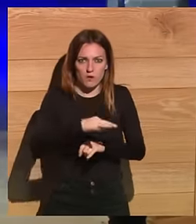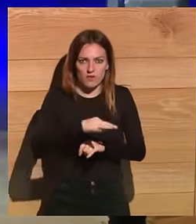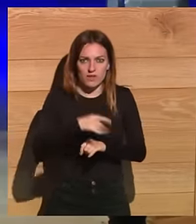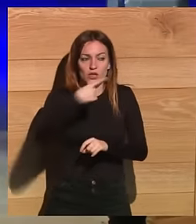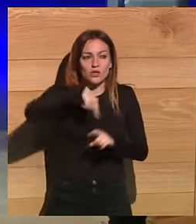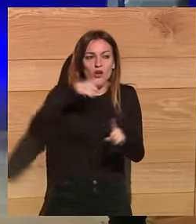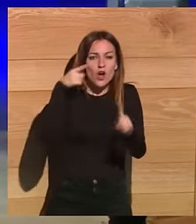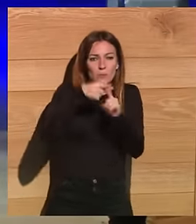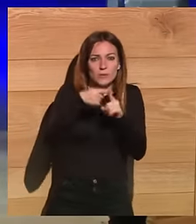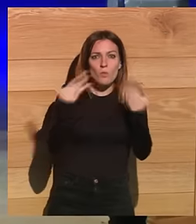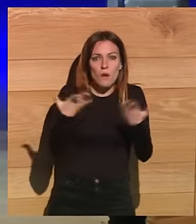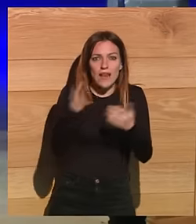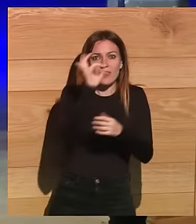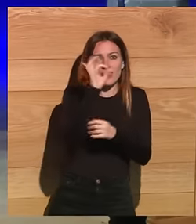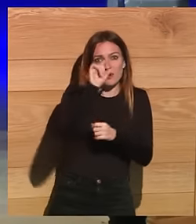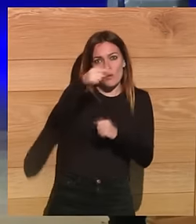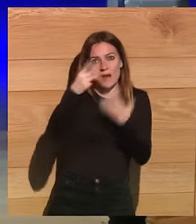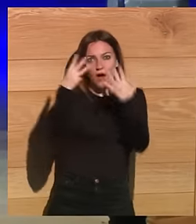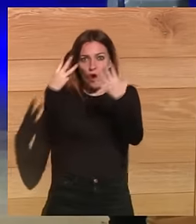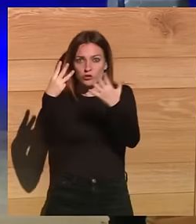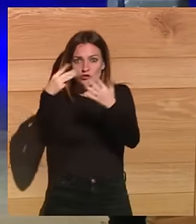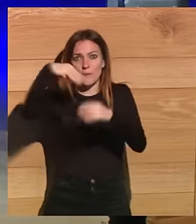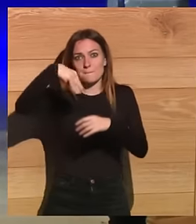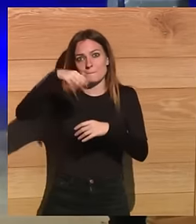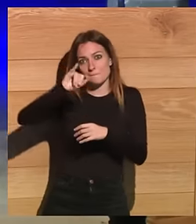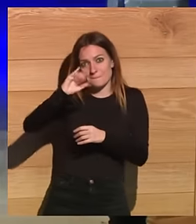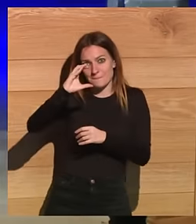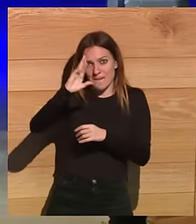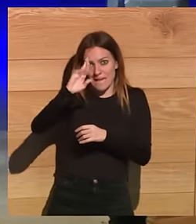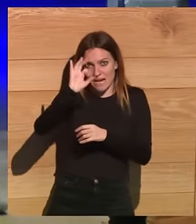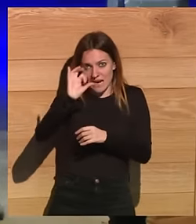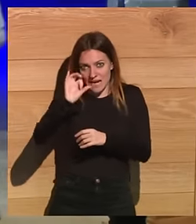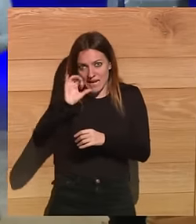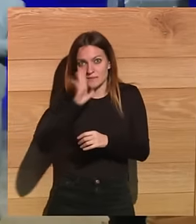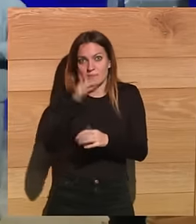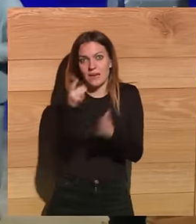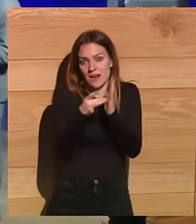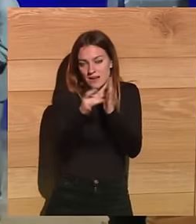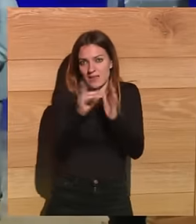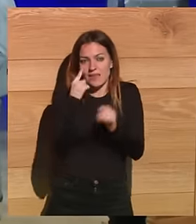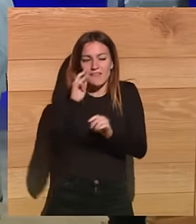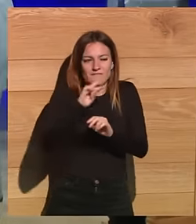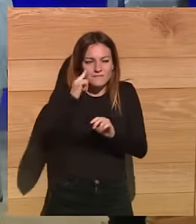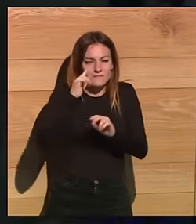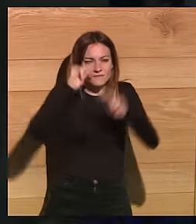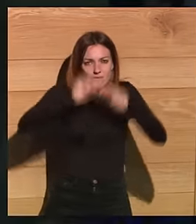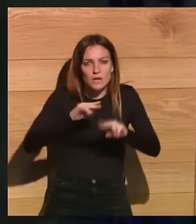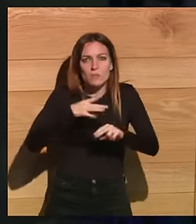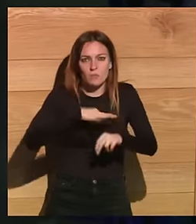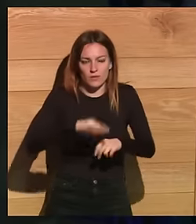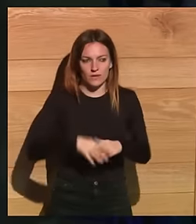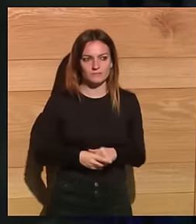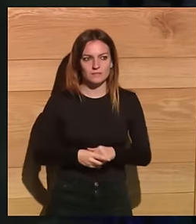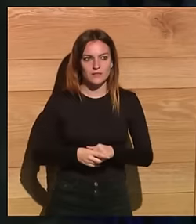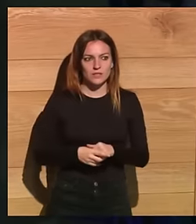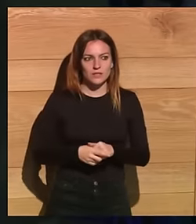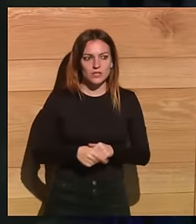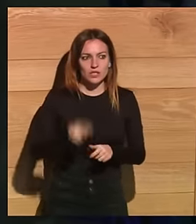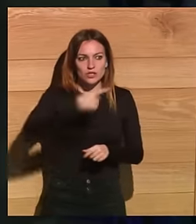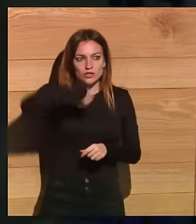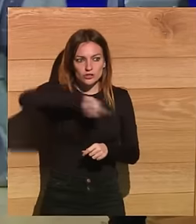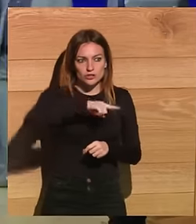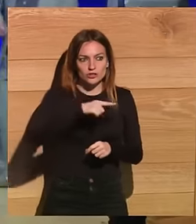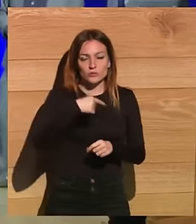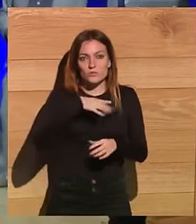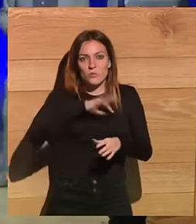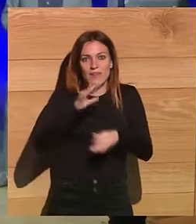0,8 micras de resolución para poder ver realmente la especialización de cada una de estas áreas. Y una cosa que podemos hacer con estos